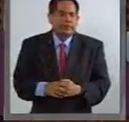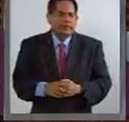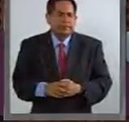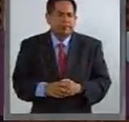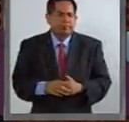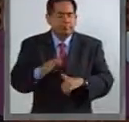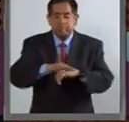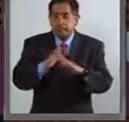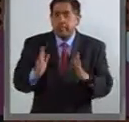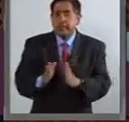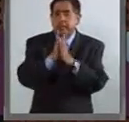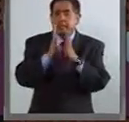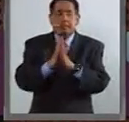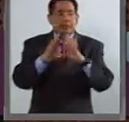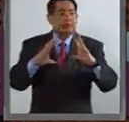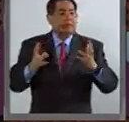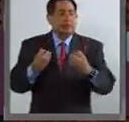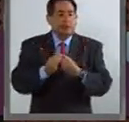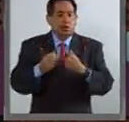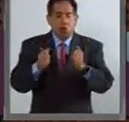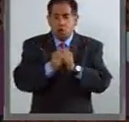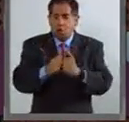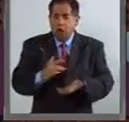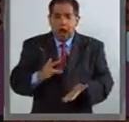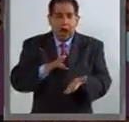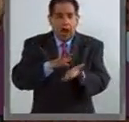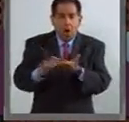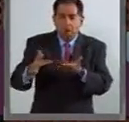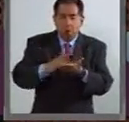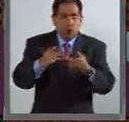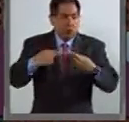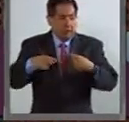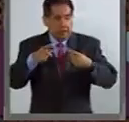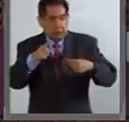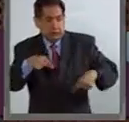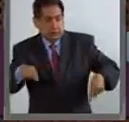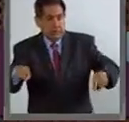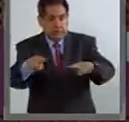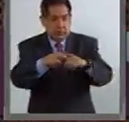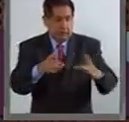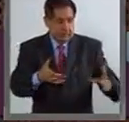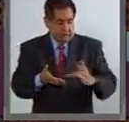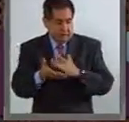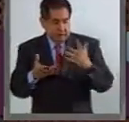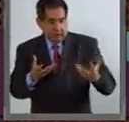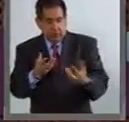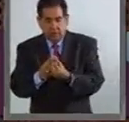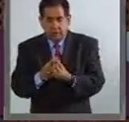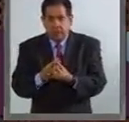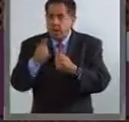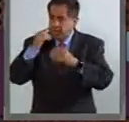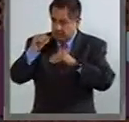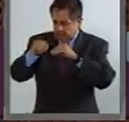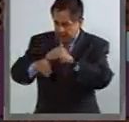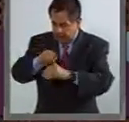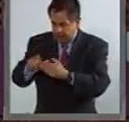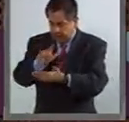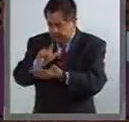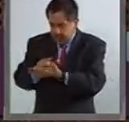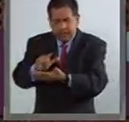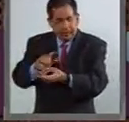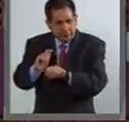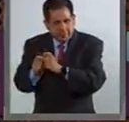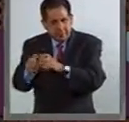la participación y la colaboración de la sociedad en los procesos parlamentarios, y no